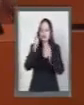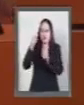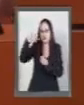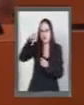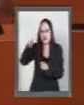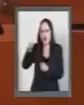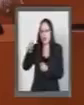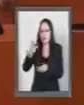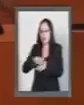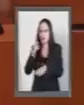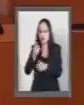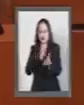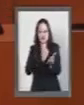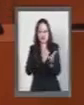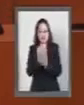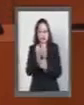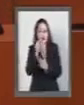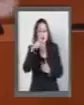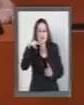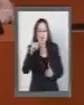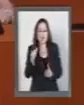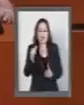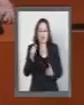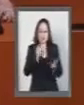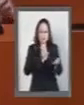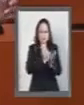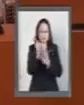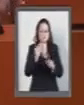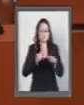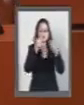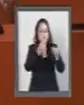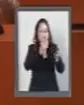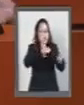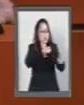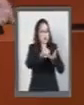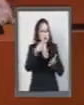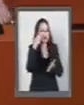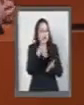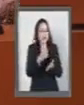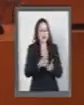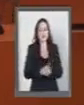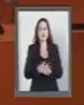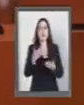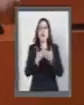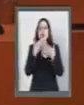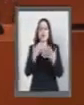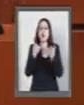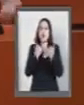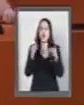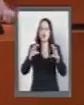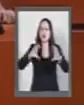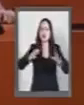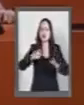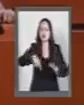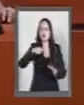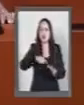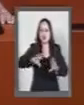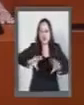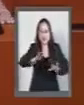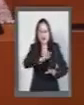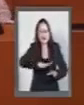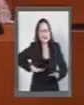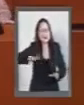vetar su propio veto. Así que hoy se inaugura, señoras y señores, en este